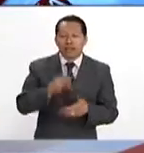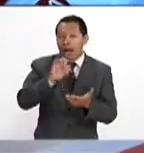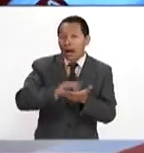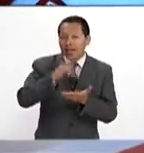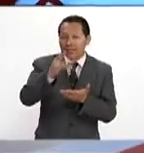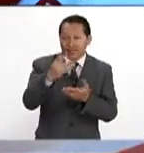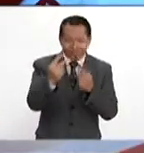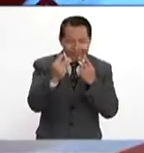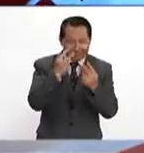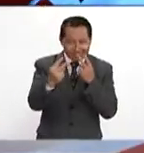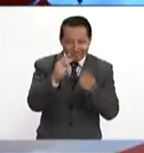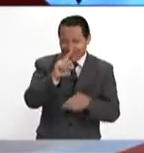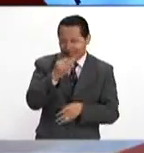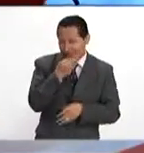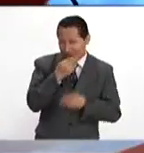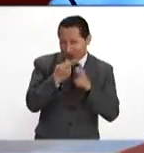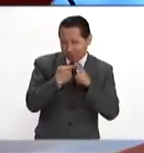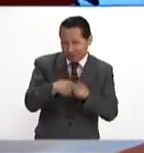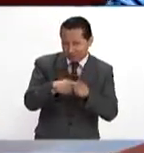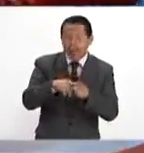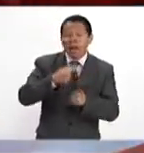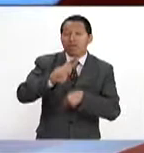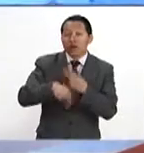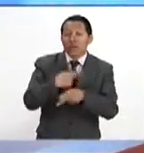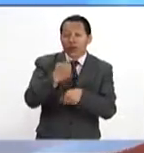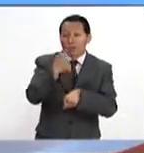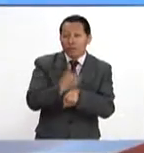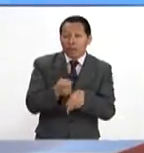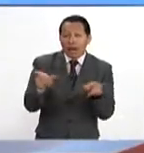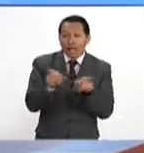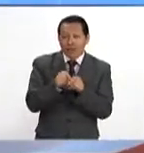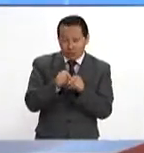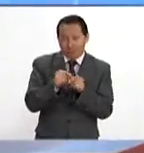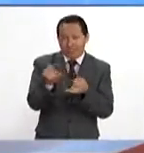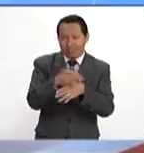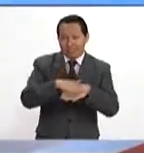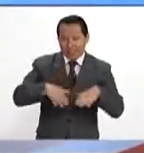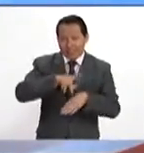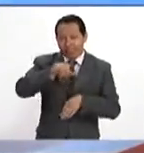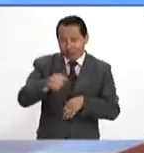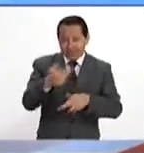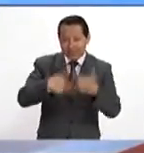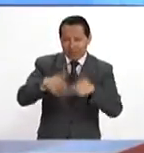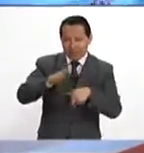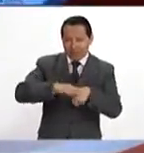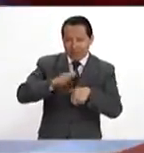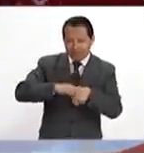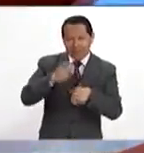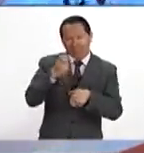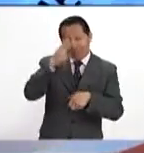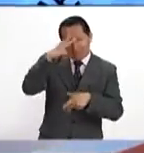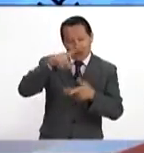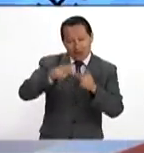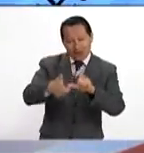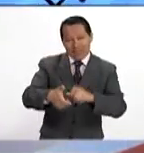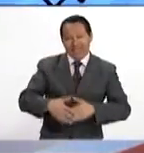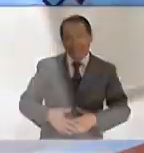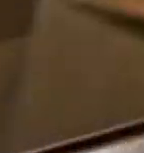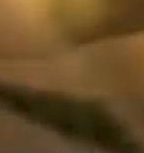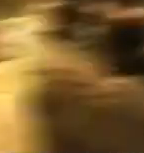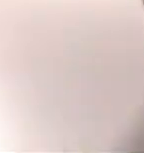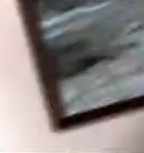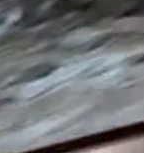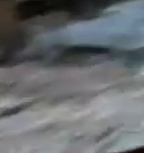Gracias a quienes nos acompañaron en esta primera media hora. Nosotros vamos a nuestro primer resumen informativo y regresamos con más. Esto es México al Día.